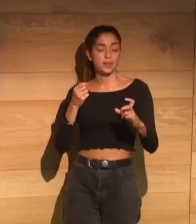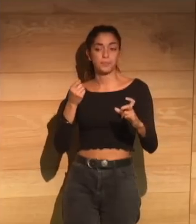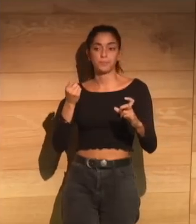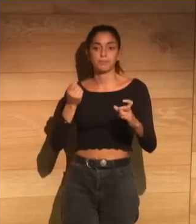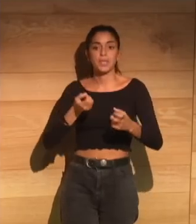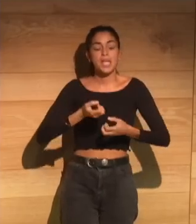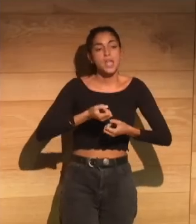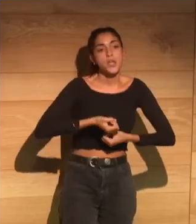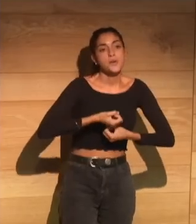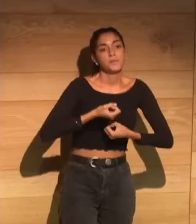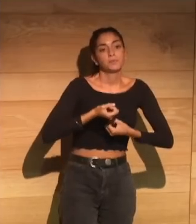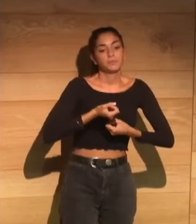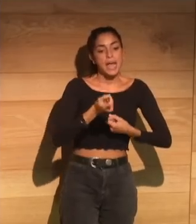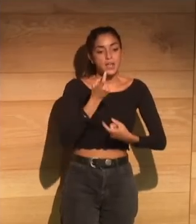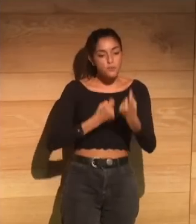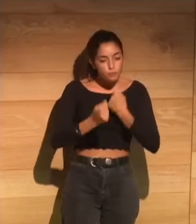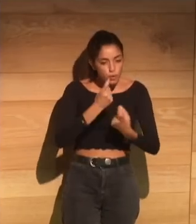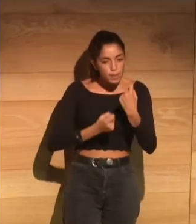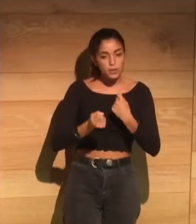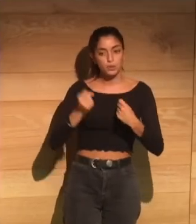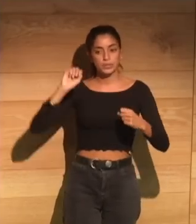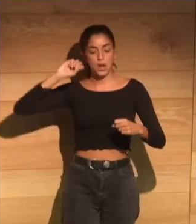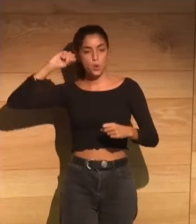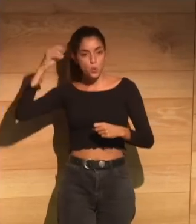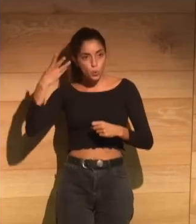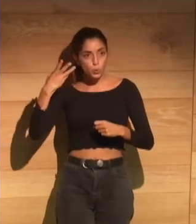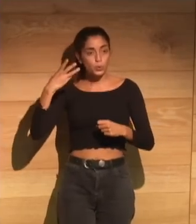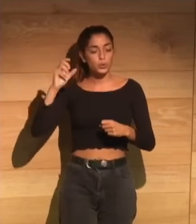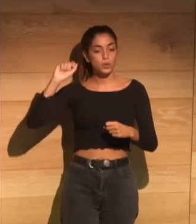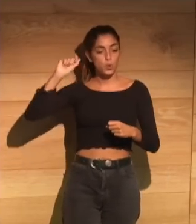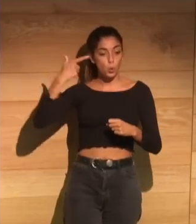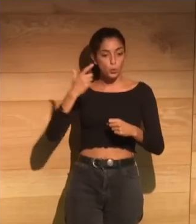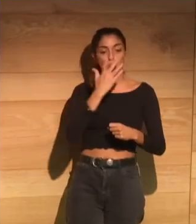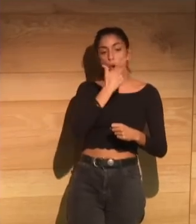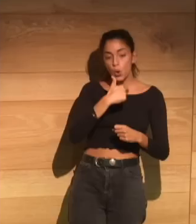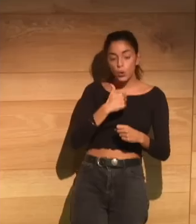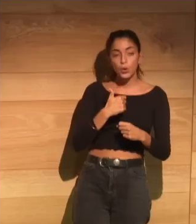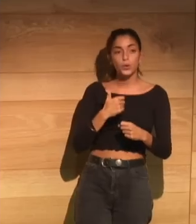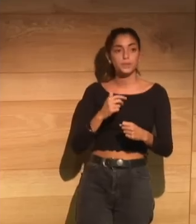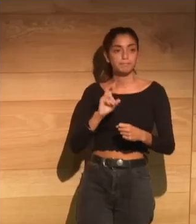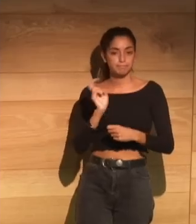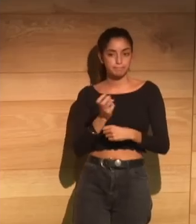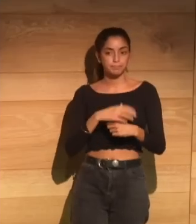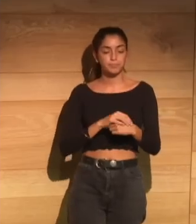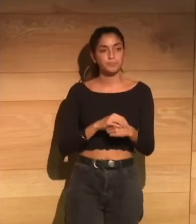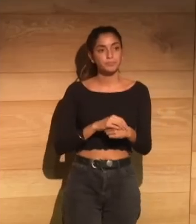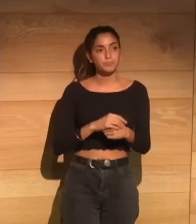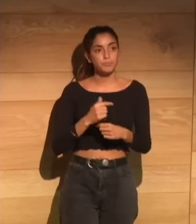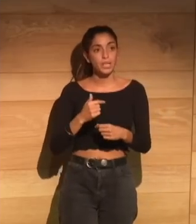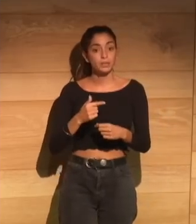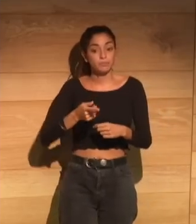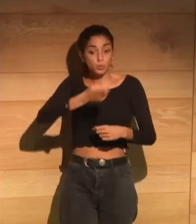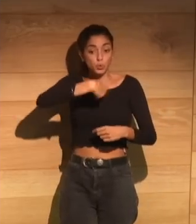de luz que tú estás recibiendo a tu vez, con lo cual los seres humanos vamos todo el día a una cámara a cuestas. Lo que